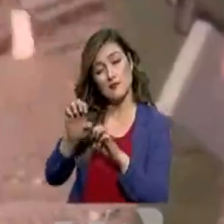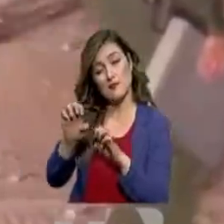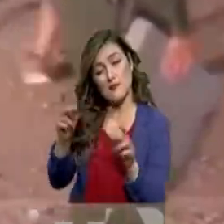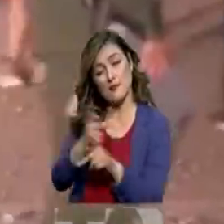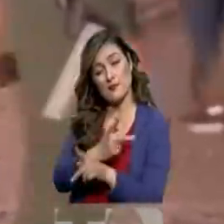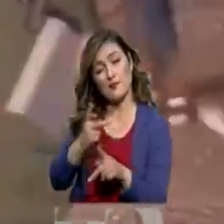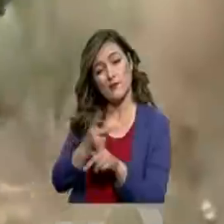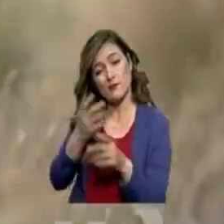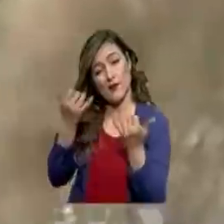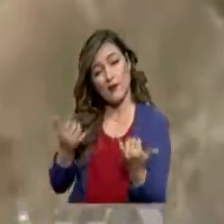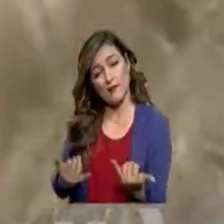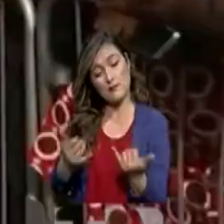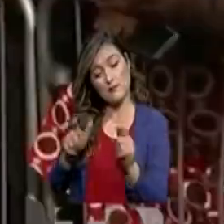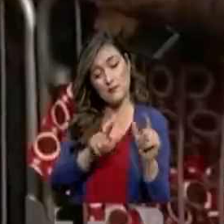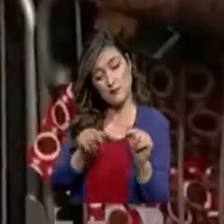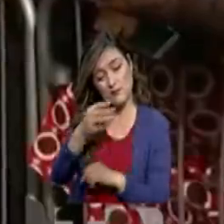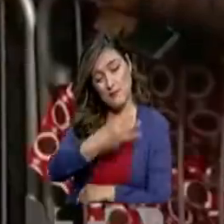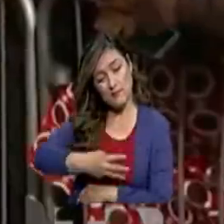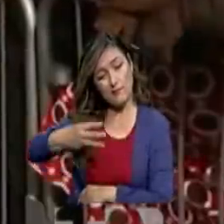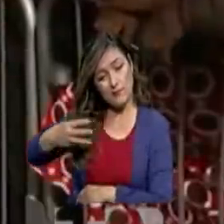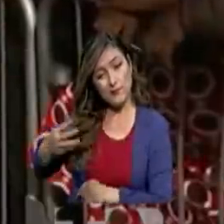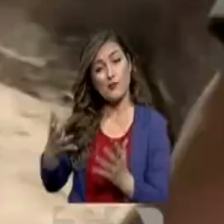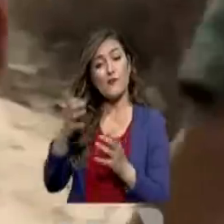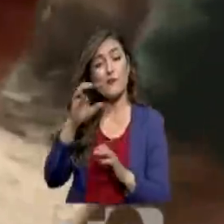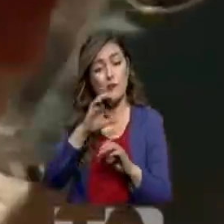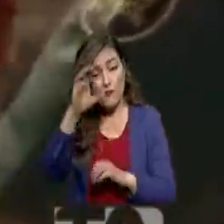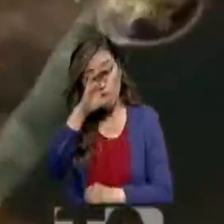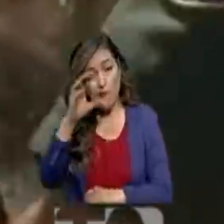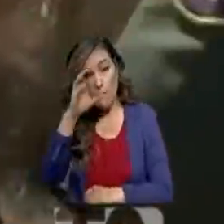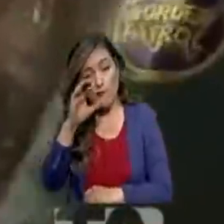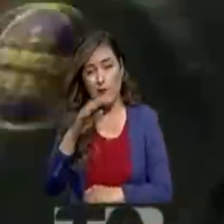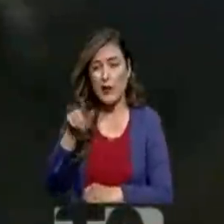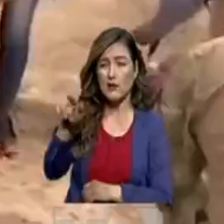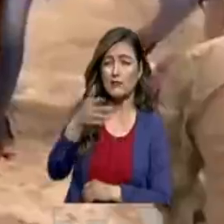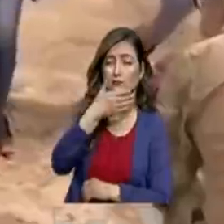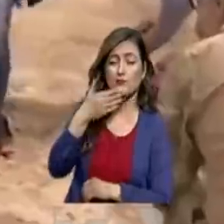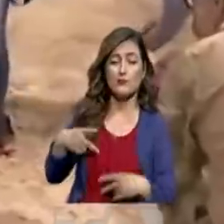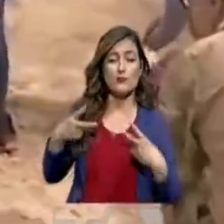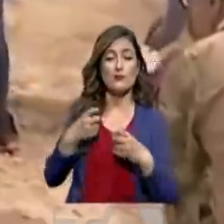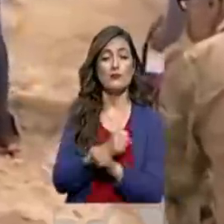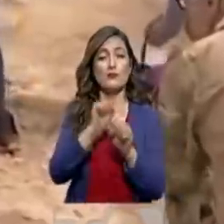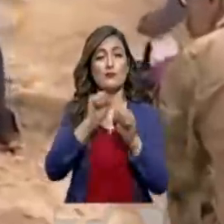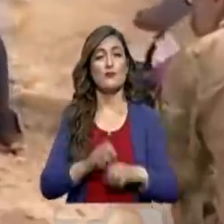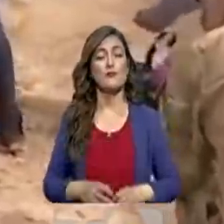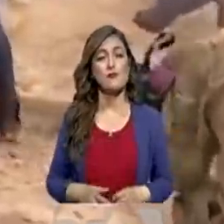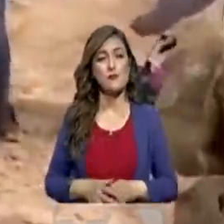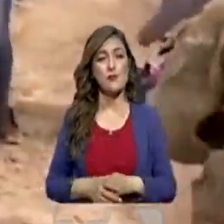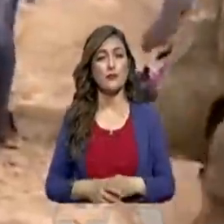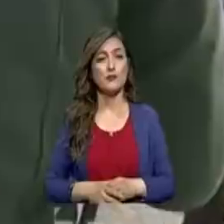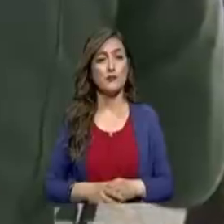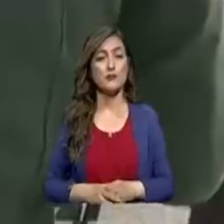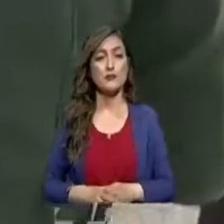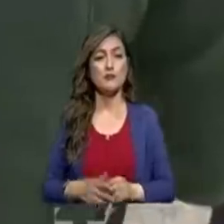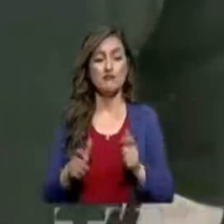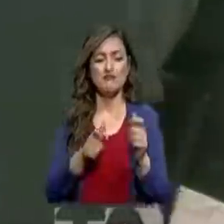tragedia y dijo que hoy en día los migrantes en el mundo ya no buscan solamente mejores horizontes, sino su supervivencia. Si seguirán habiendo más, y